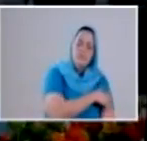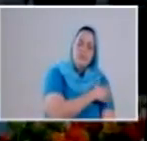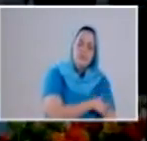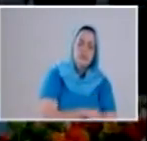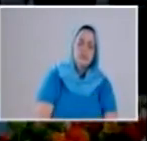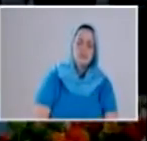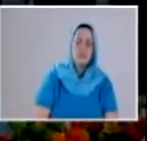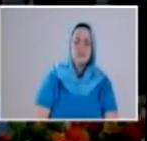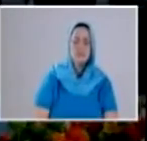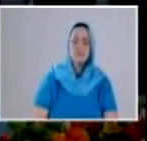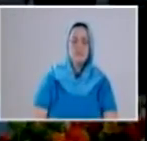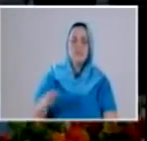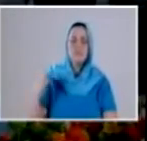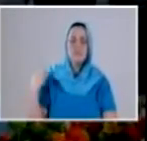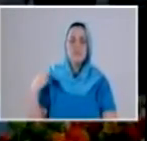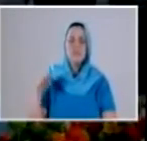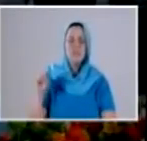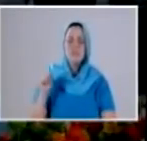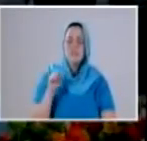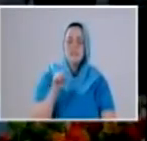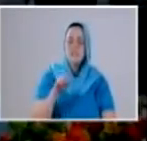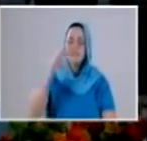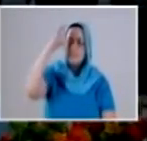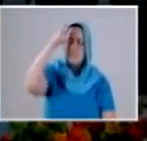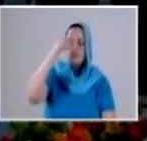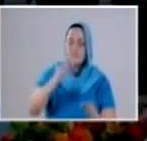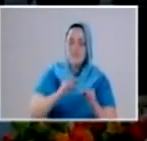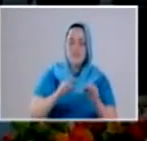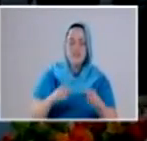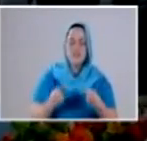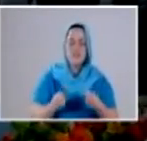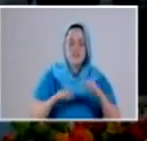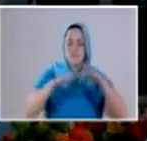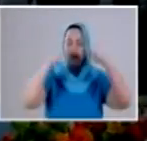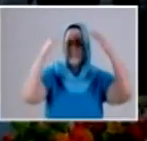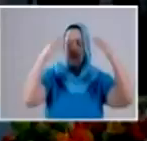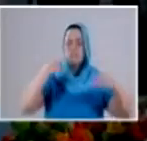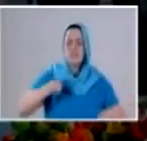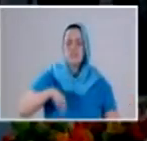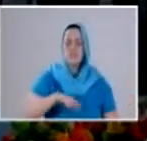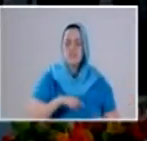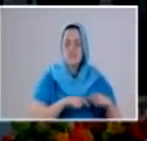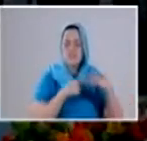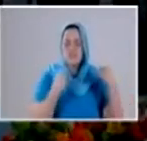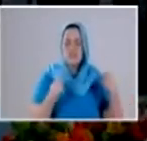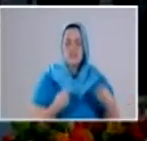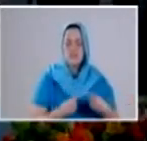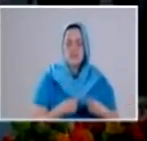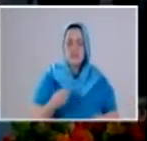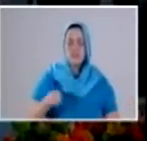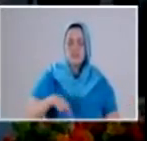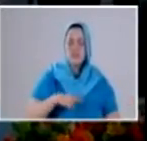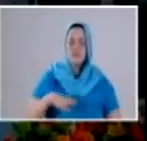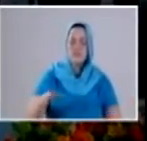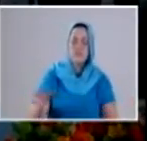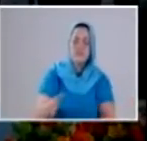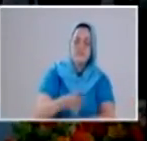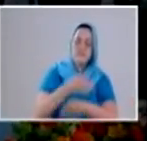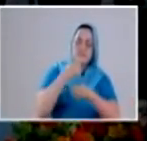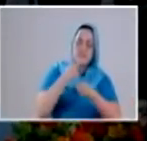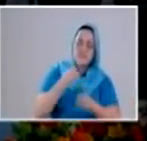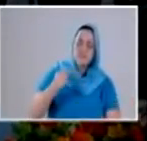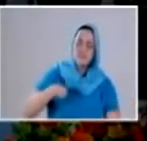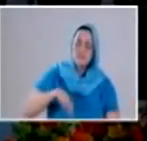engrandeciéndose en nuestro corazón, nos someta, nos sujete, Señor,